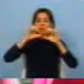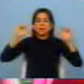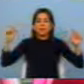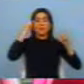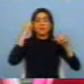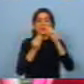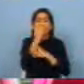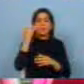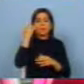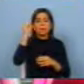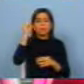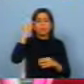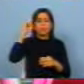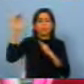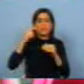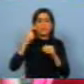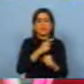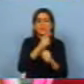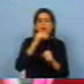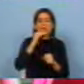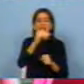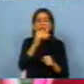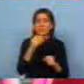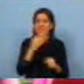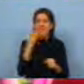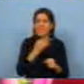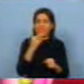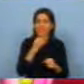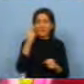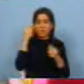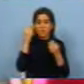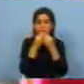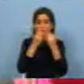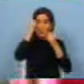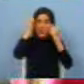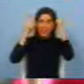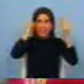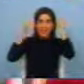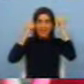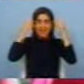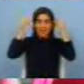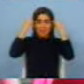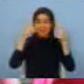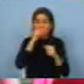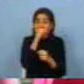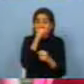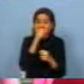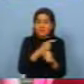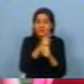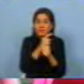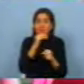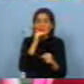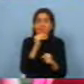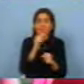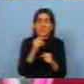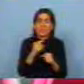ocurre... Yo también lo tengo, pero no me animo a decirlo. Pero eso ya a mí se me ocurrió un montón, pero no puedo decirlo al aire. Un canal codificado. Igual